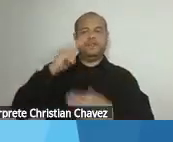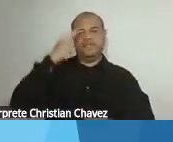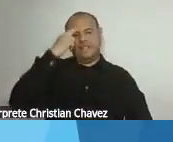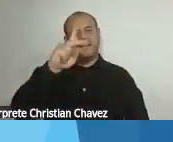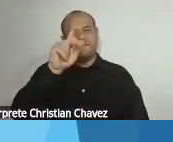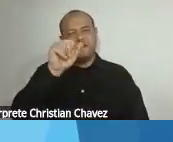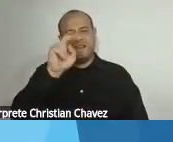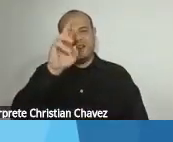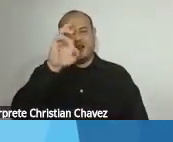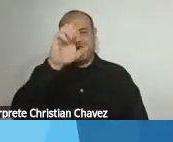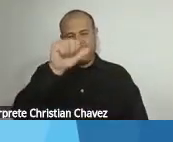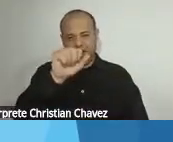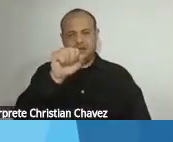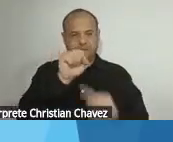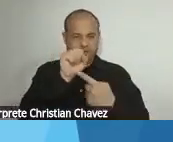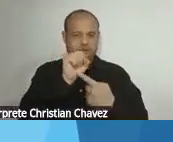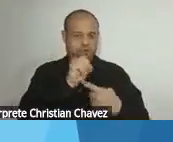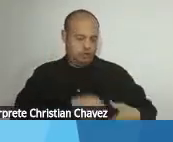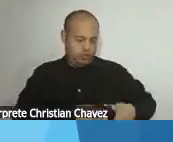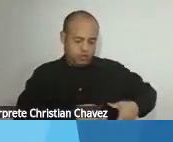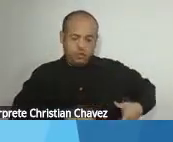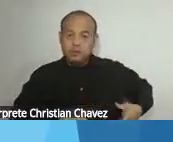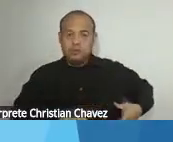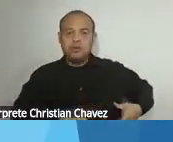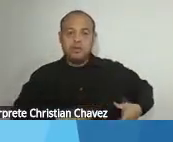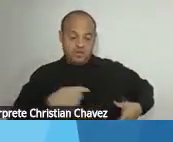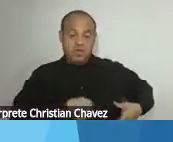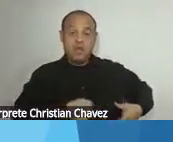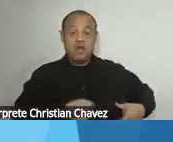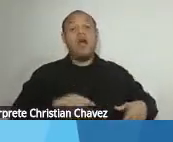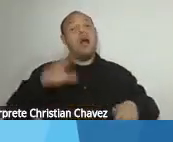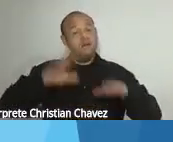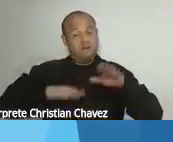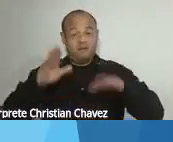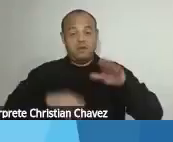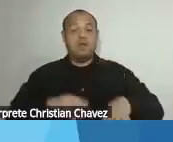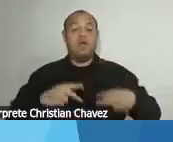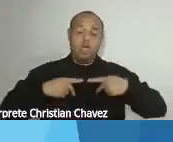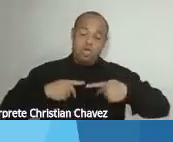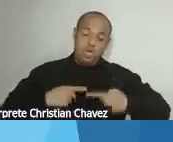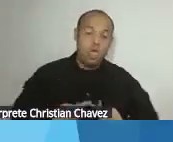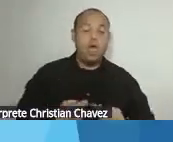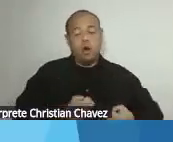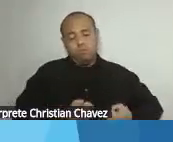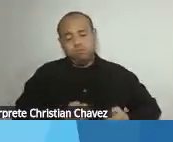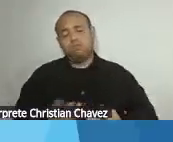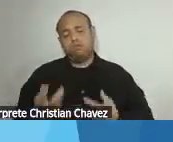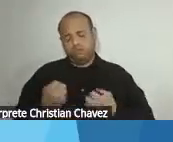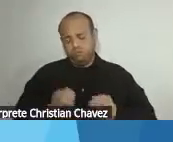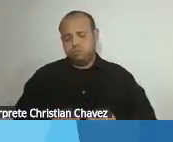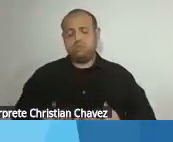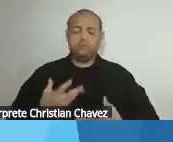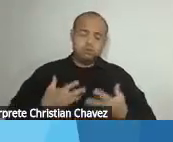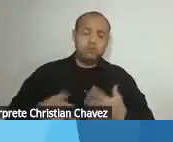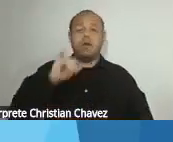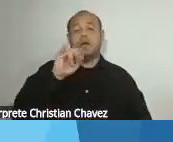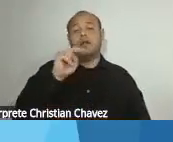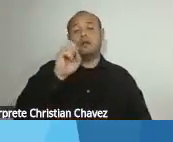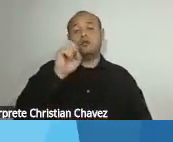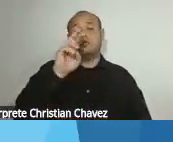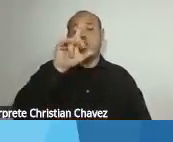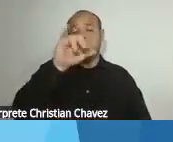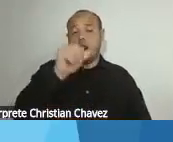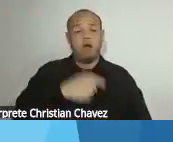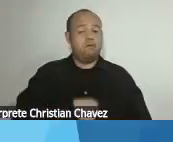a secretar menor cantidad de insulina. Sí, y eso sucede frecuentemente cuando la persona tiene años con la diabetes. Y